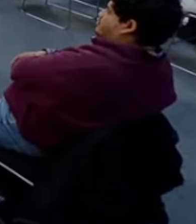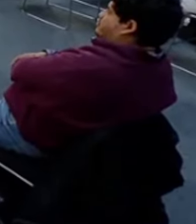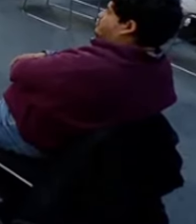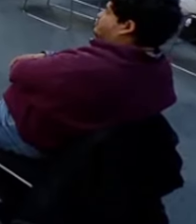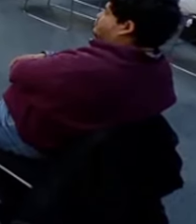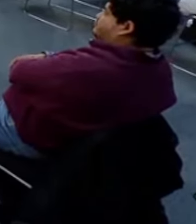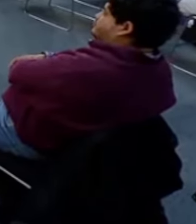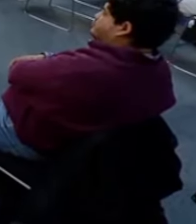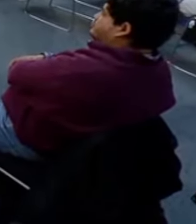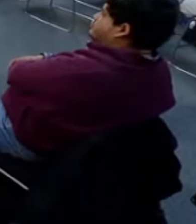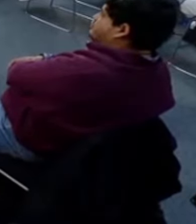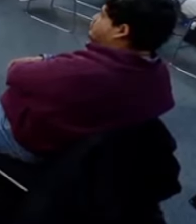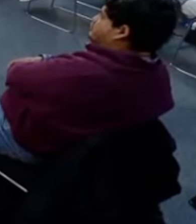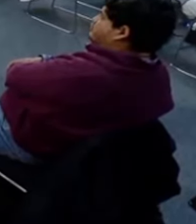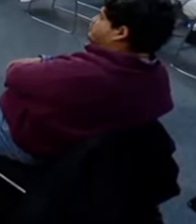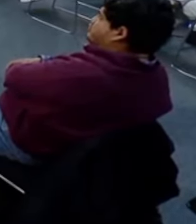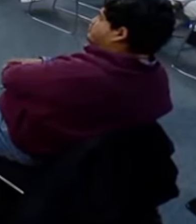tanto,